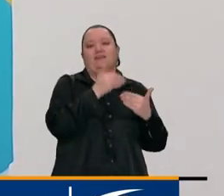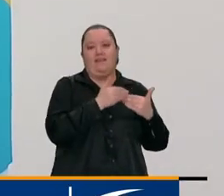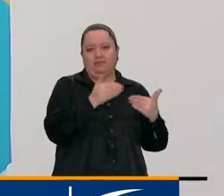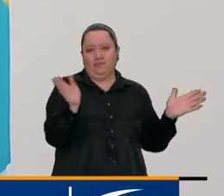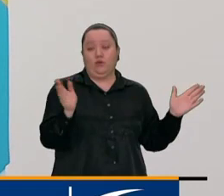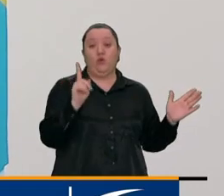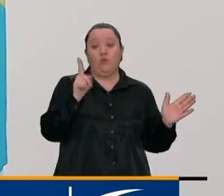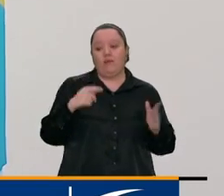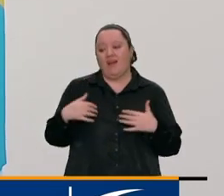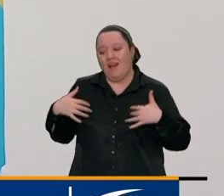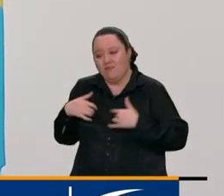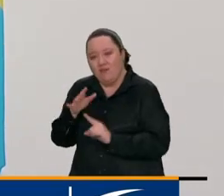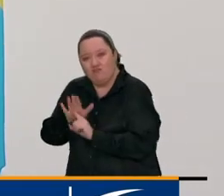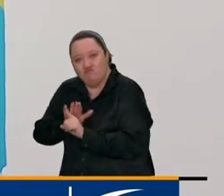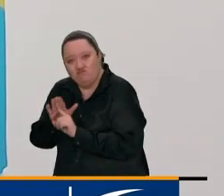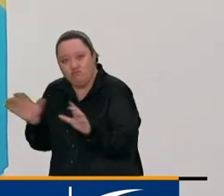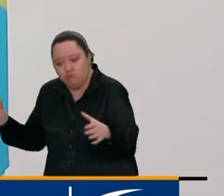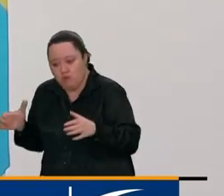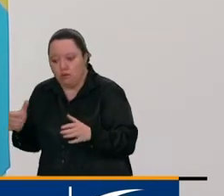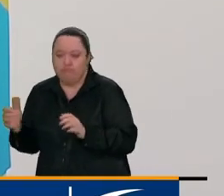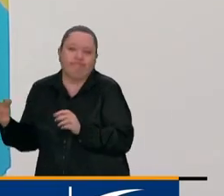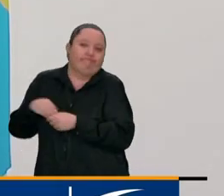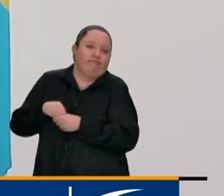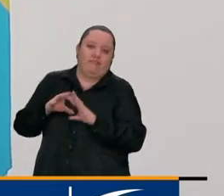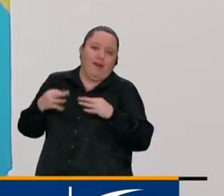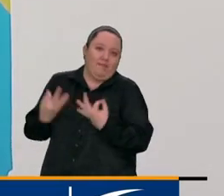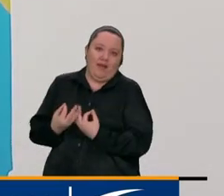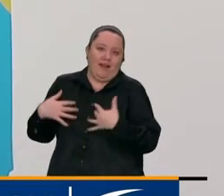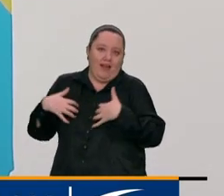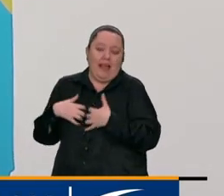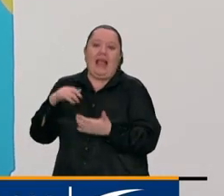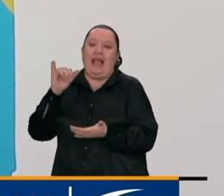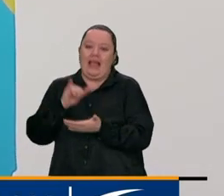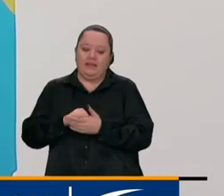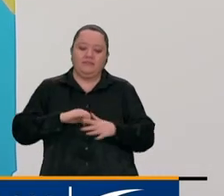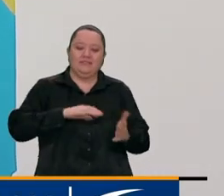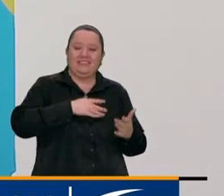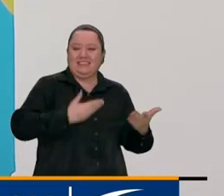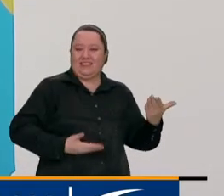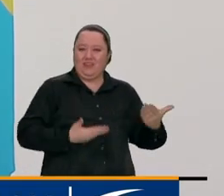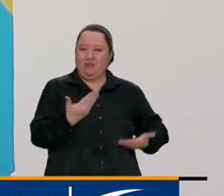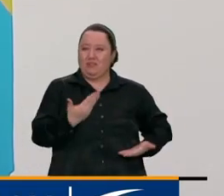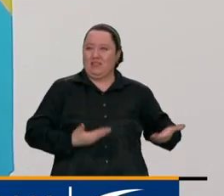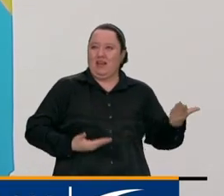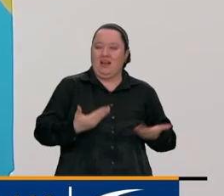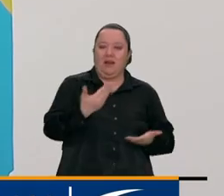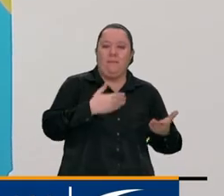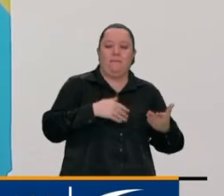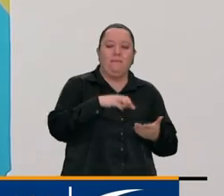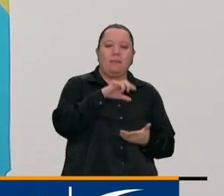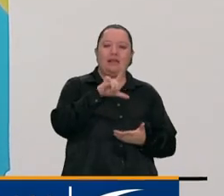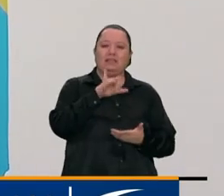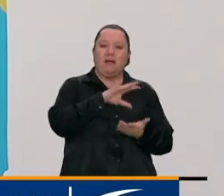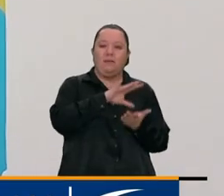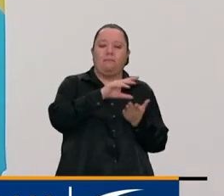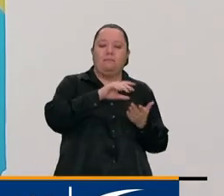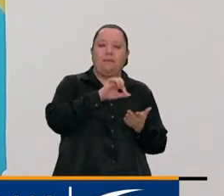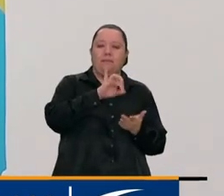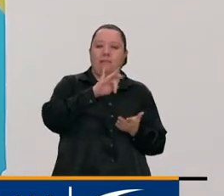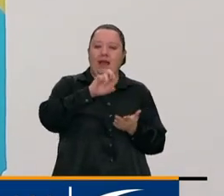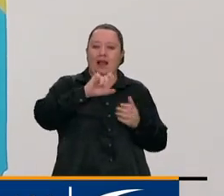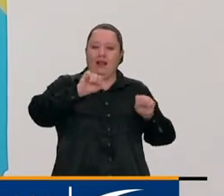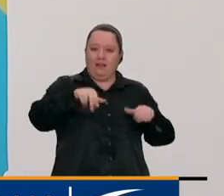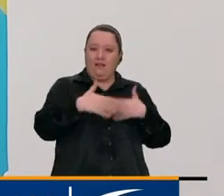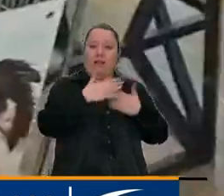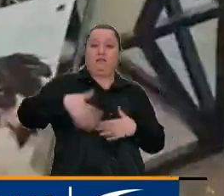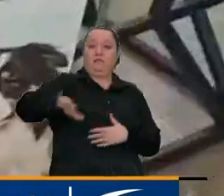las mascotas son un miembro más de la familia. Por esa razón, Plaza Imperial empezó a generar diferentes estrategias para que todos los peluditos